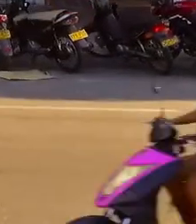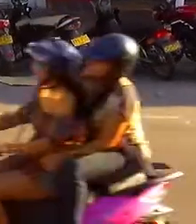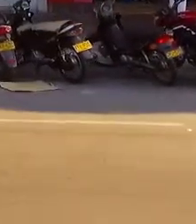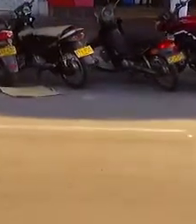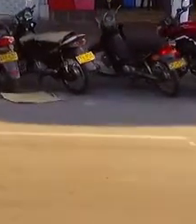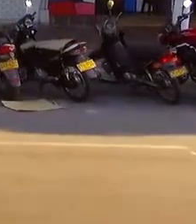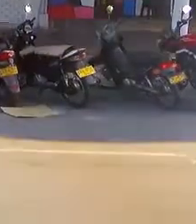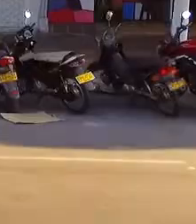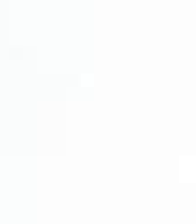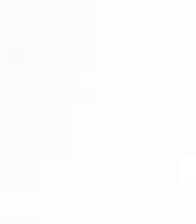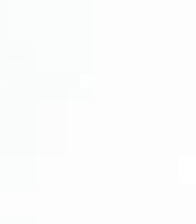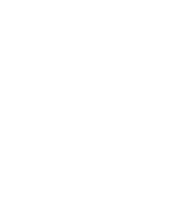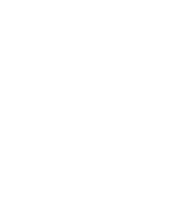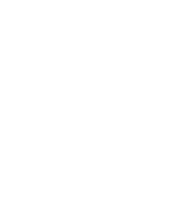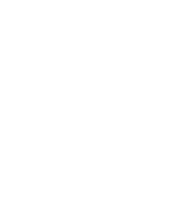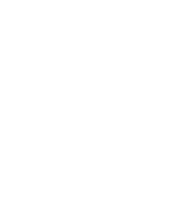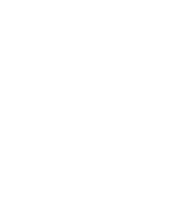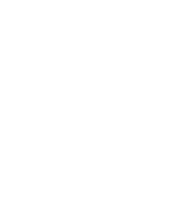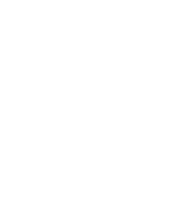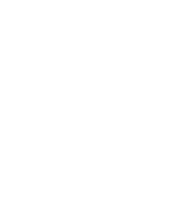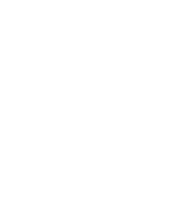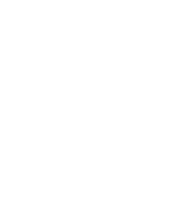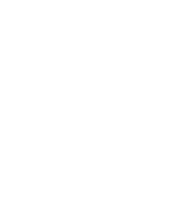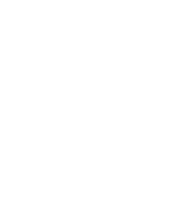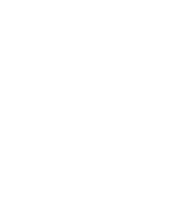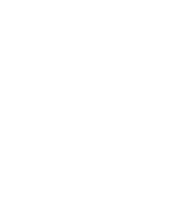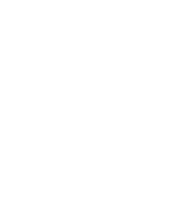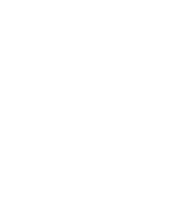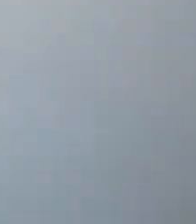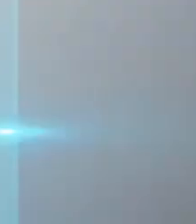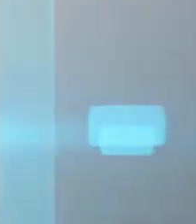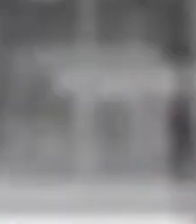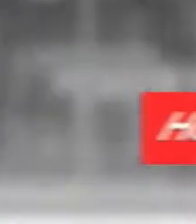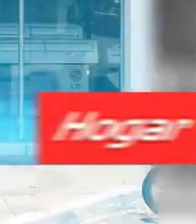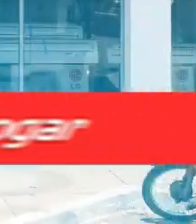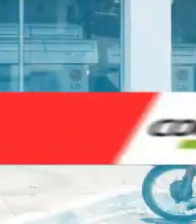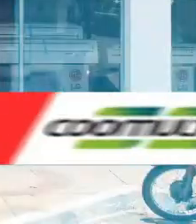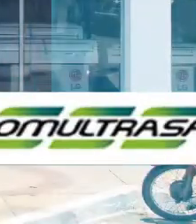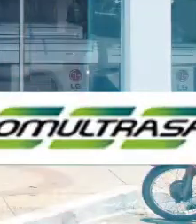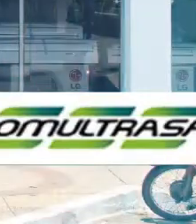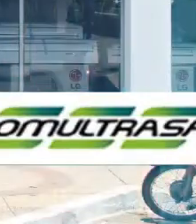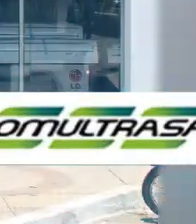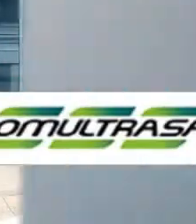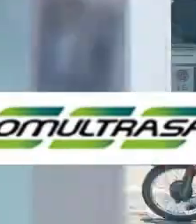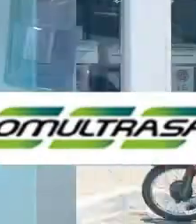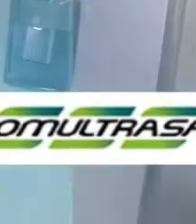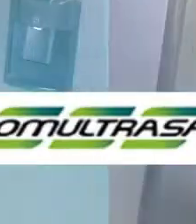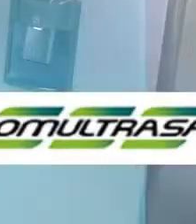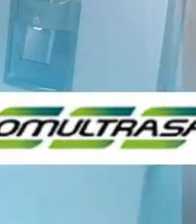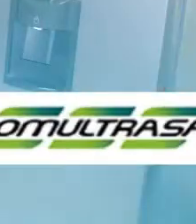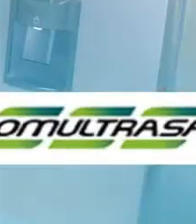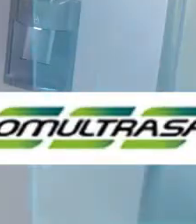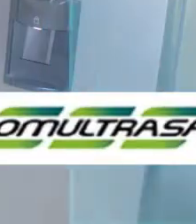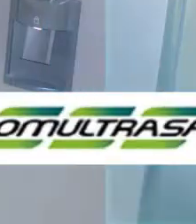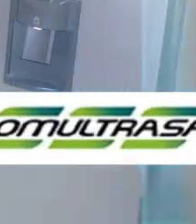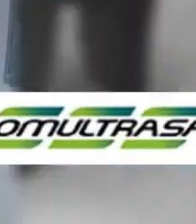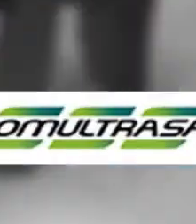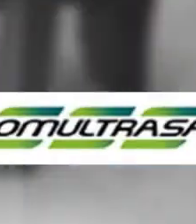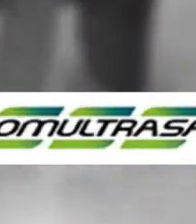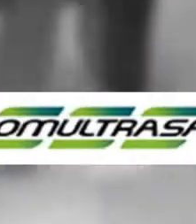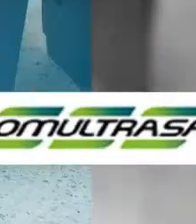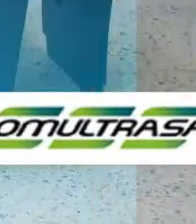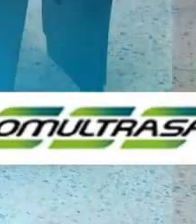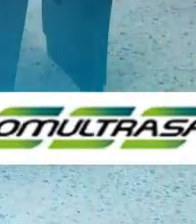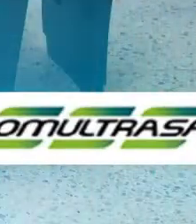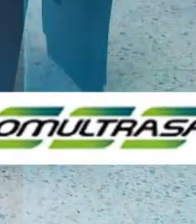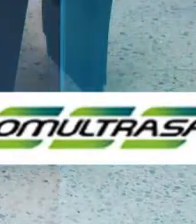Barranca Bermeja, unidos por la competitividad. Com Ultrasan Hogar, las mejores marcas nacionales e importadas, con